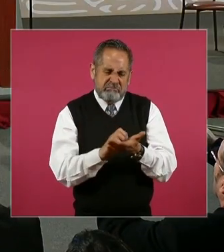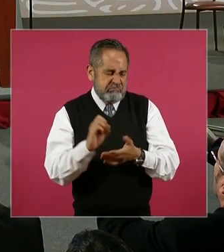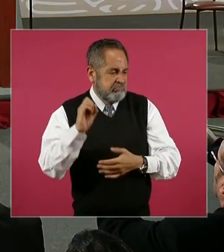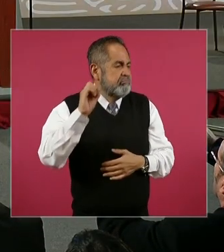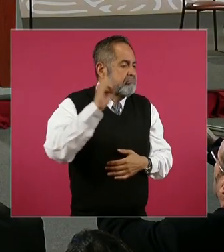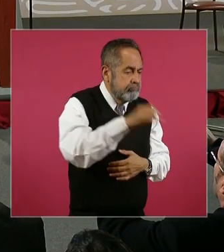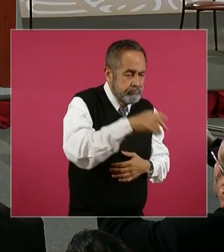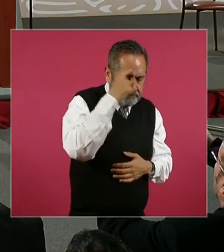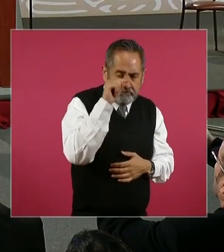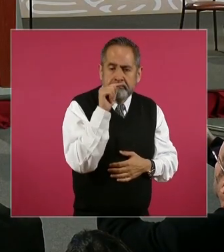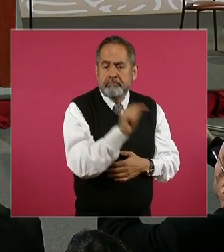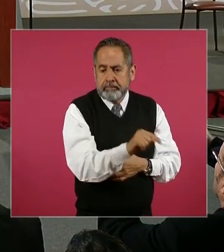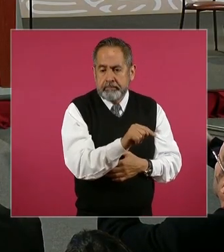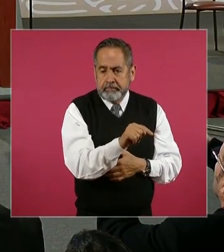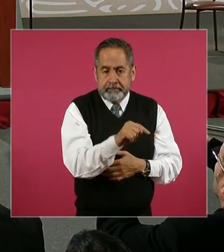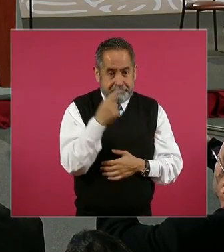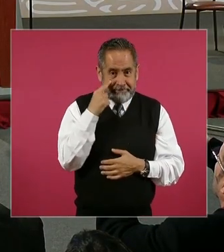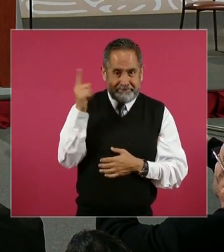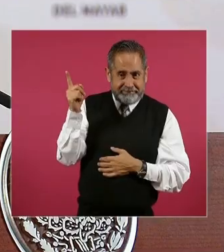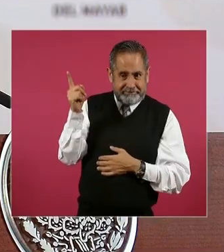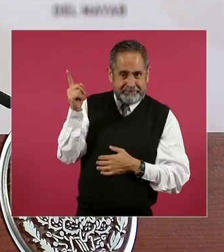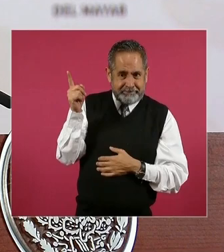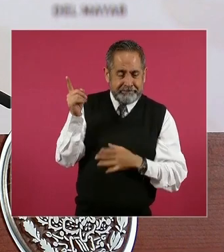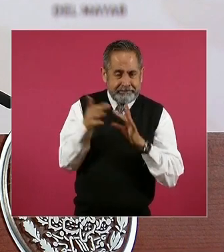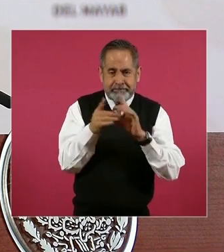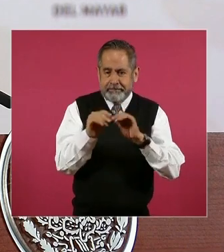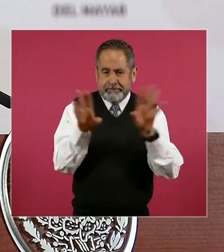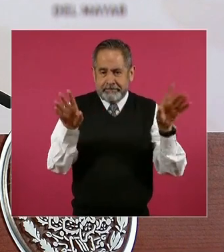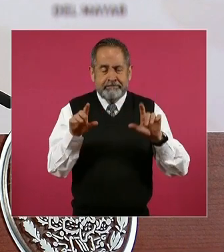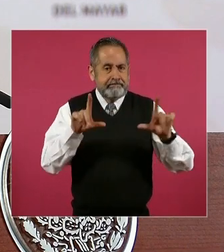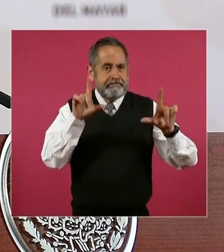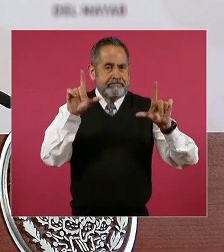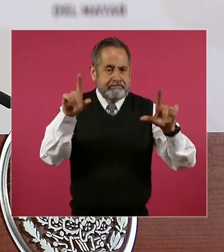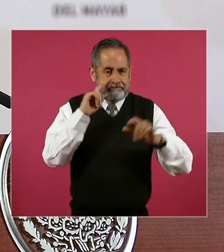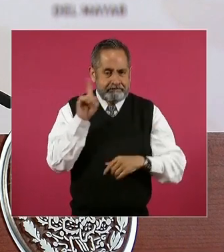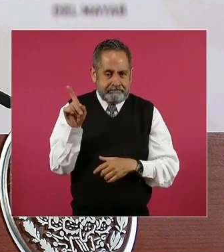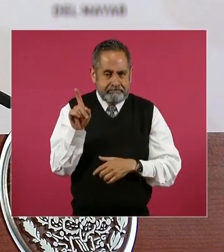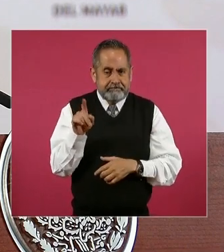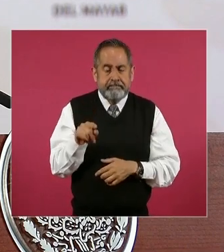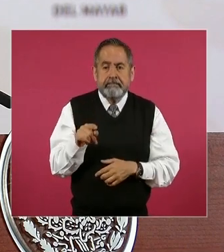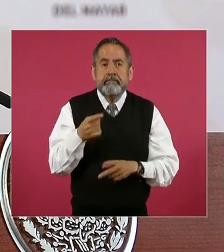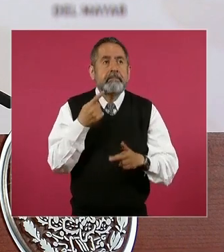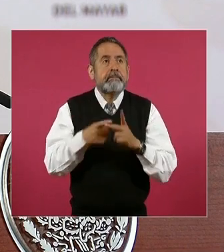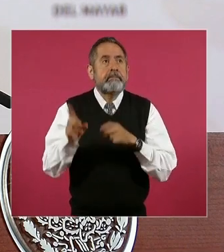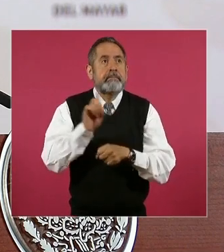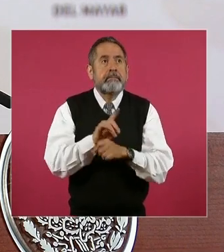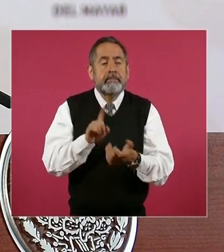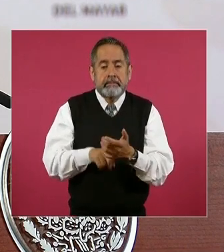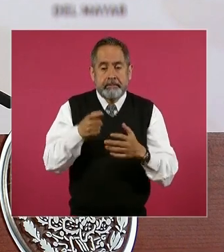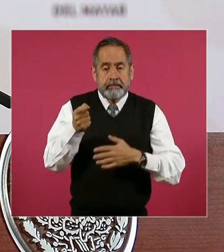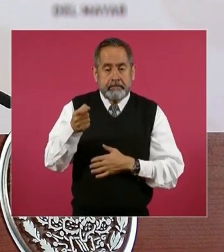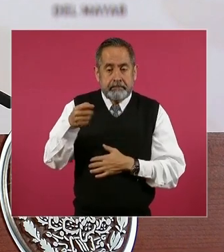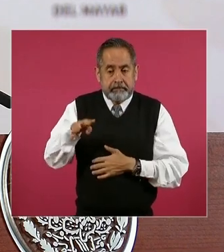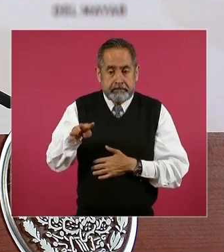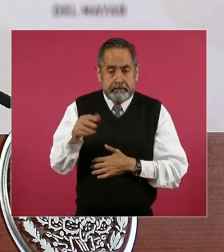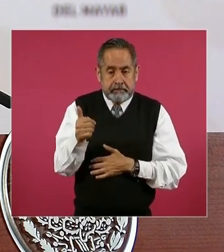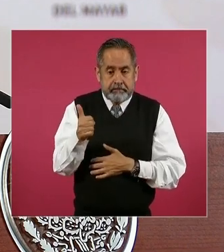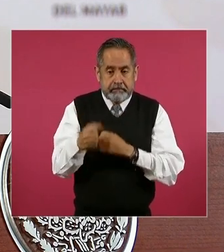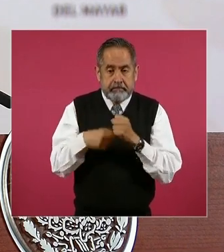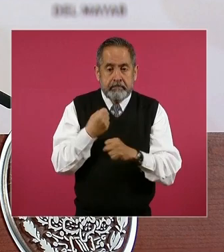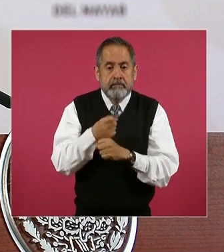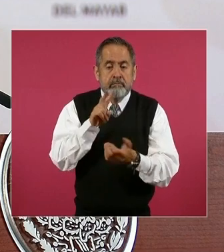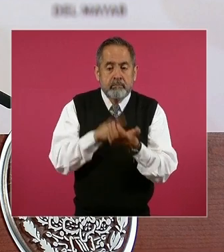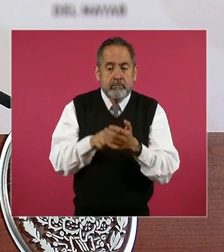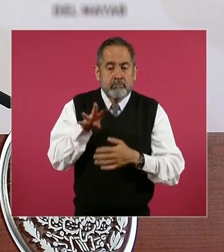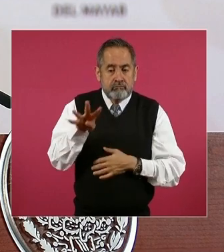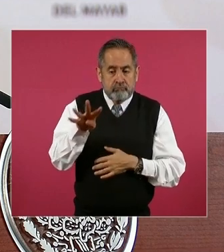centavos como está en el encabezado de esta nota a partir del 29 de agosto de